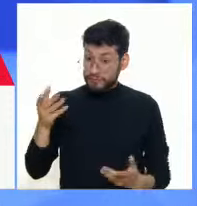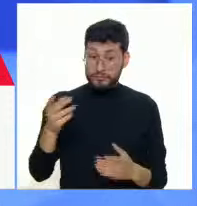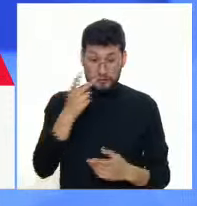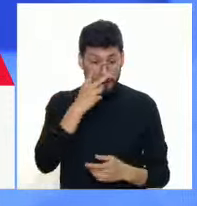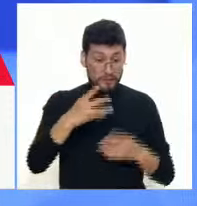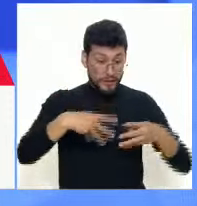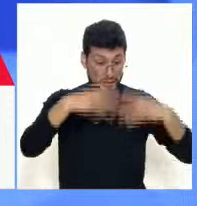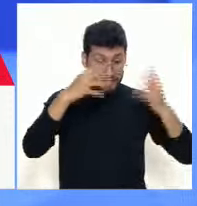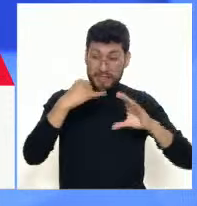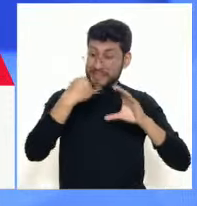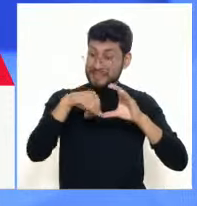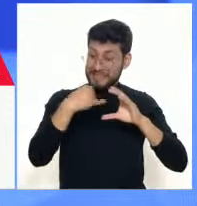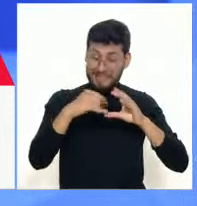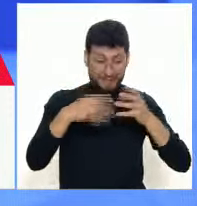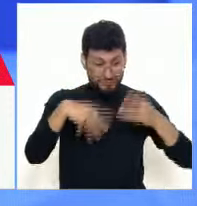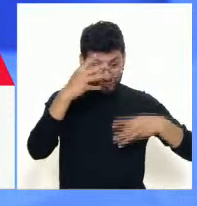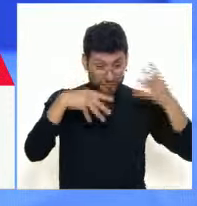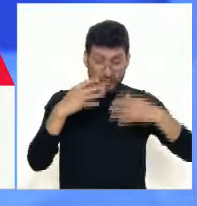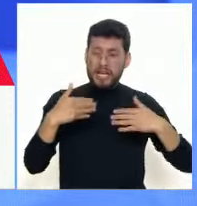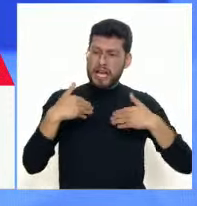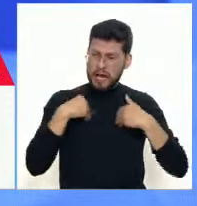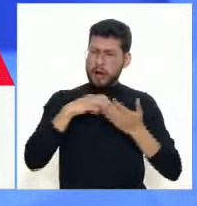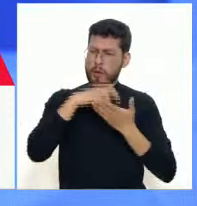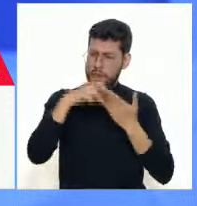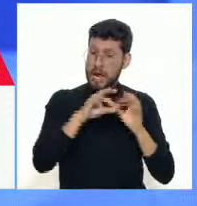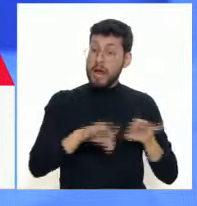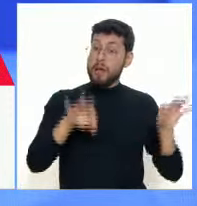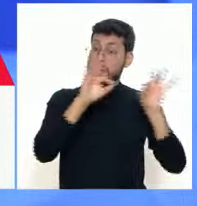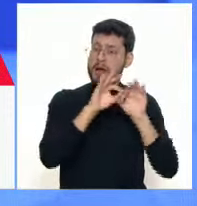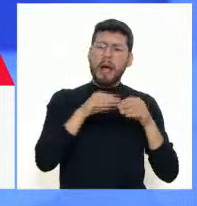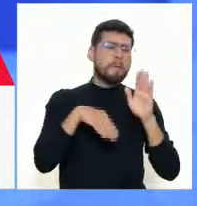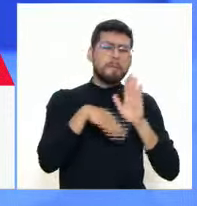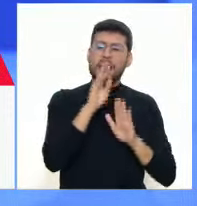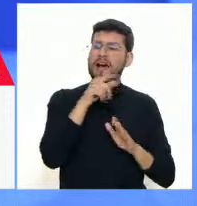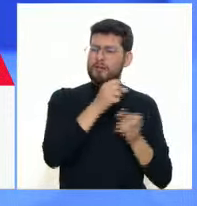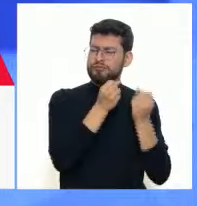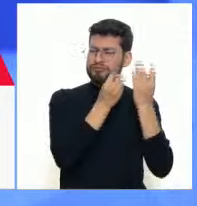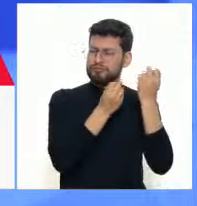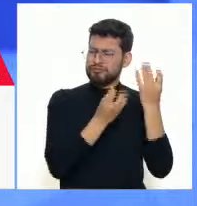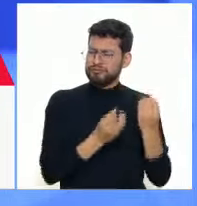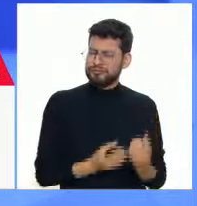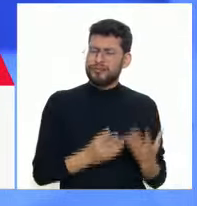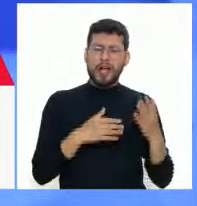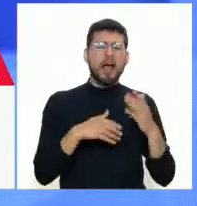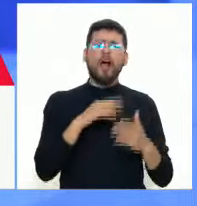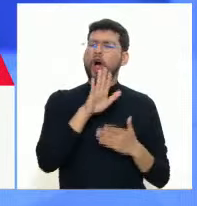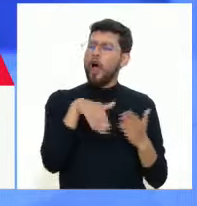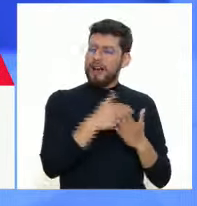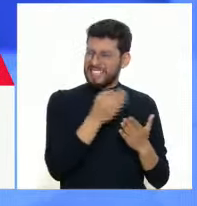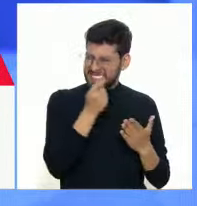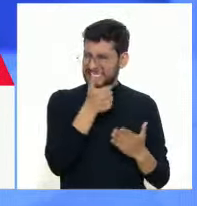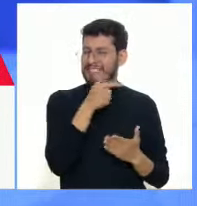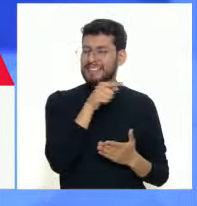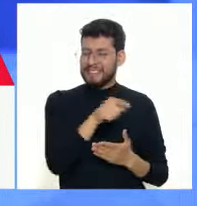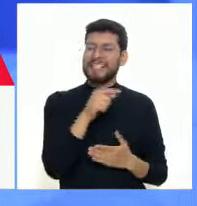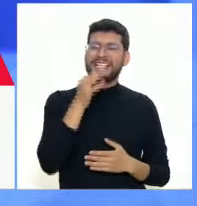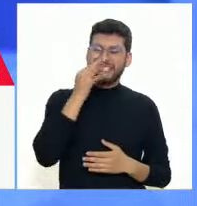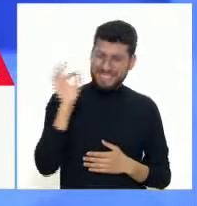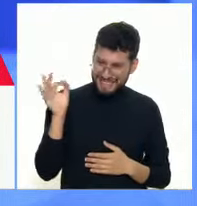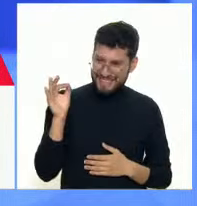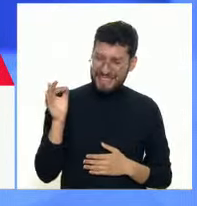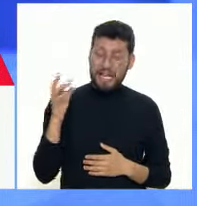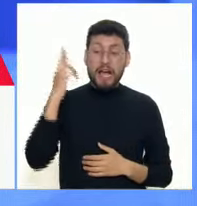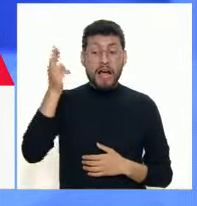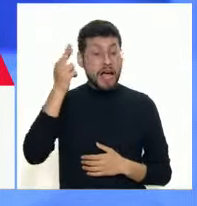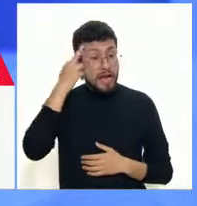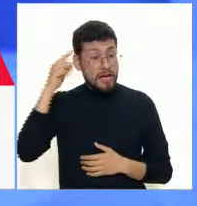al internet van a encontrar programas importantes casi todos en inglés. Por eso desde el canal